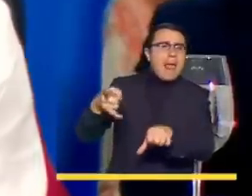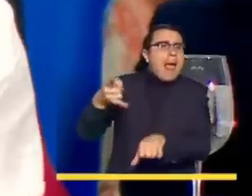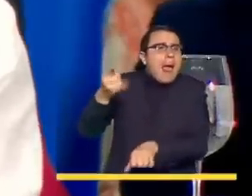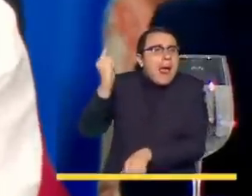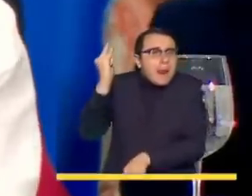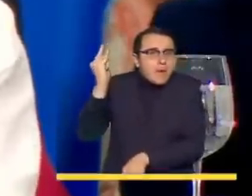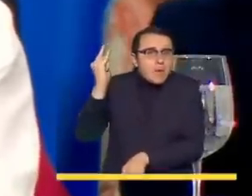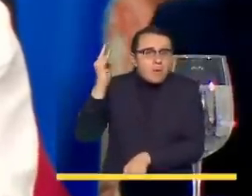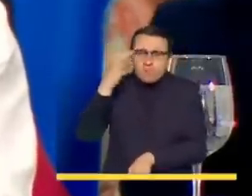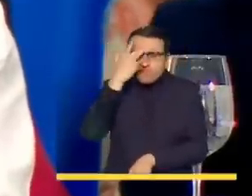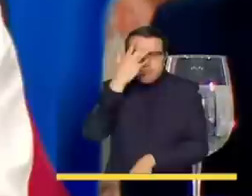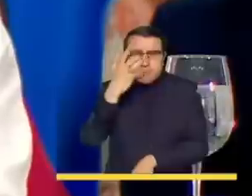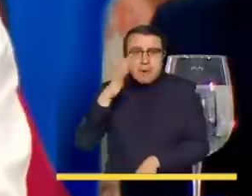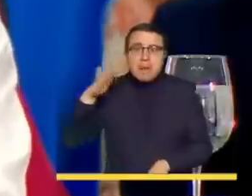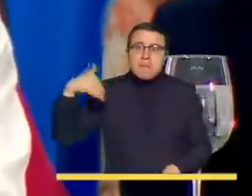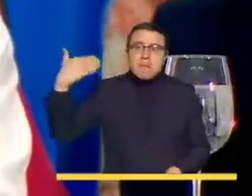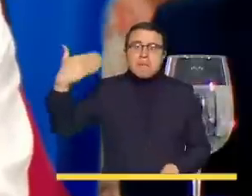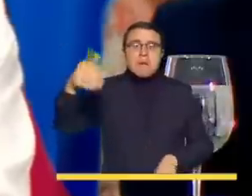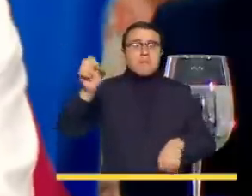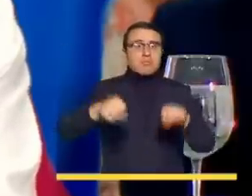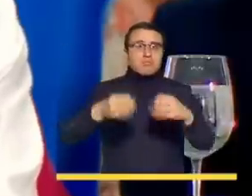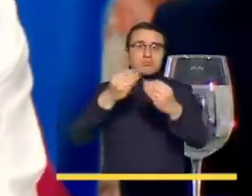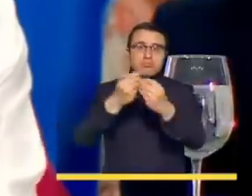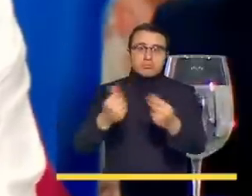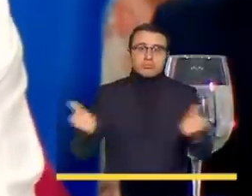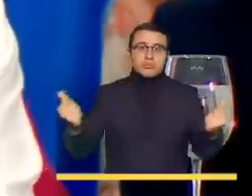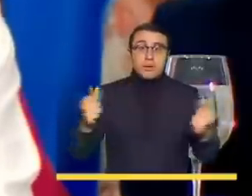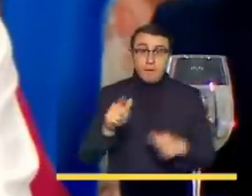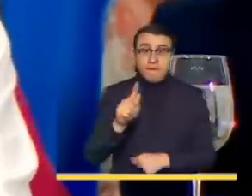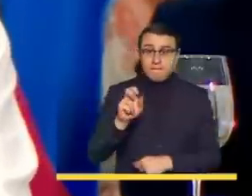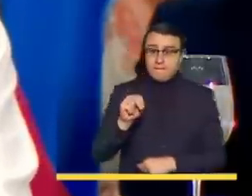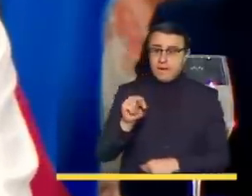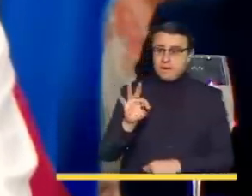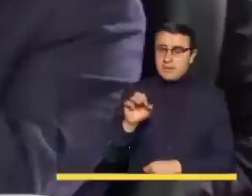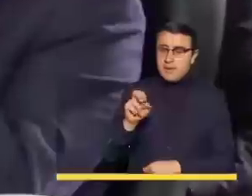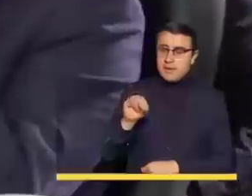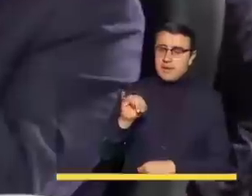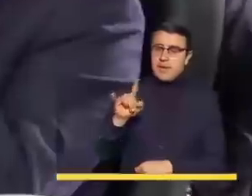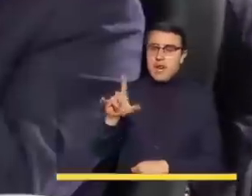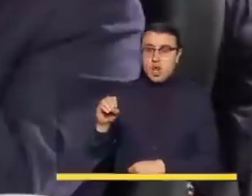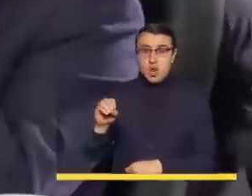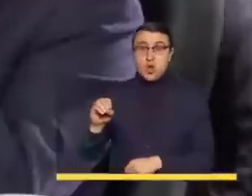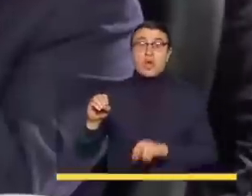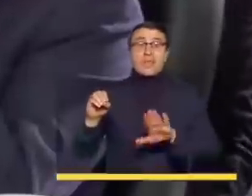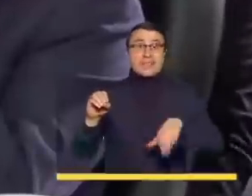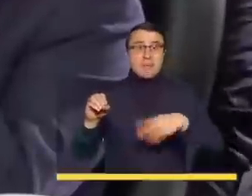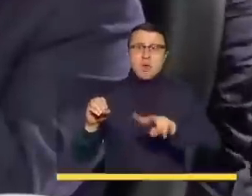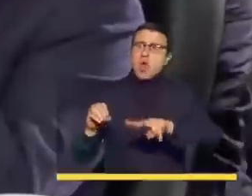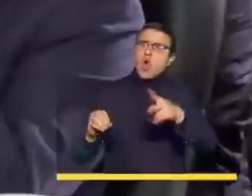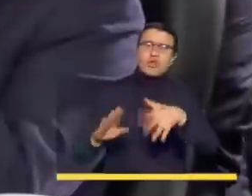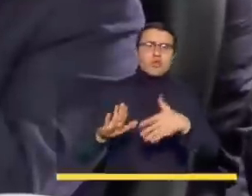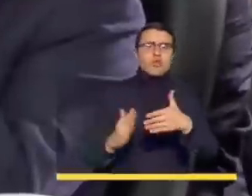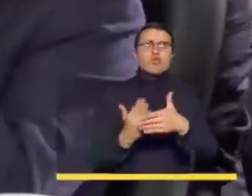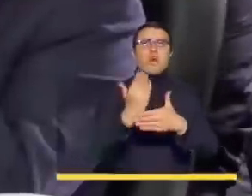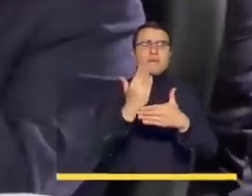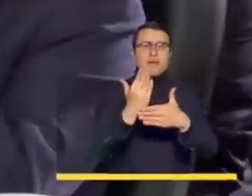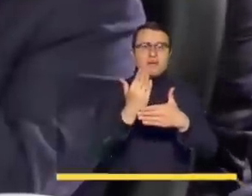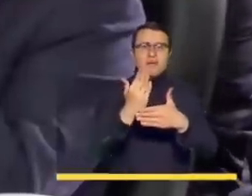Porque puede desaparecer el fentanilo y va a surgir otra sustancia